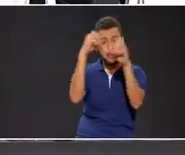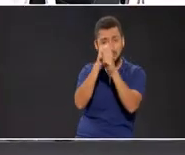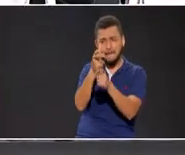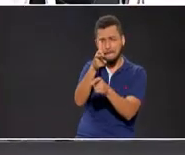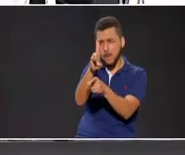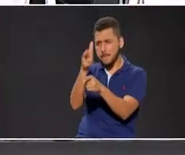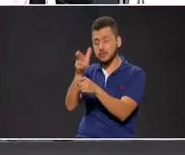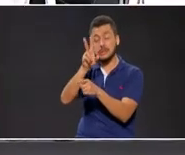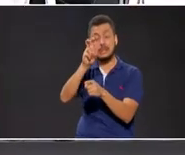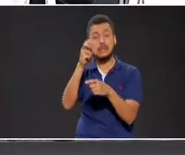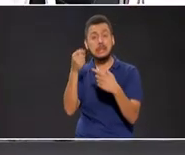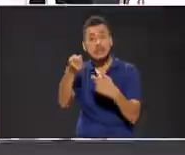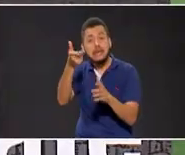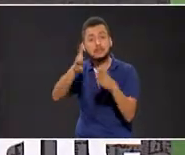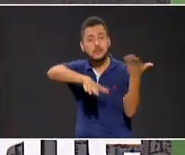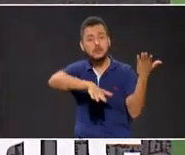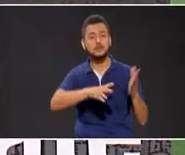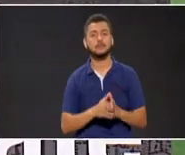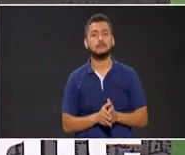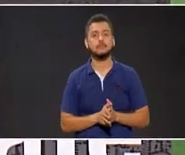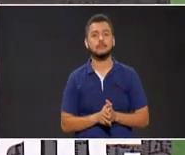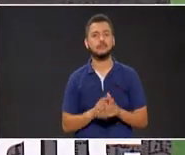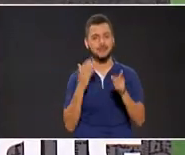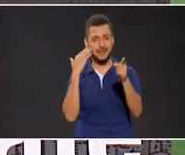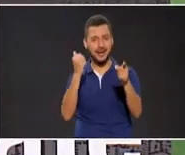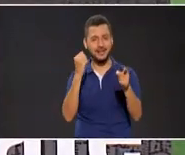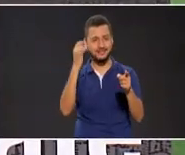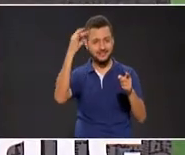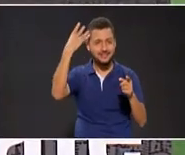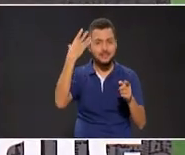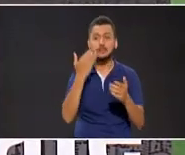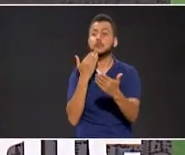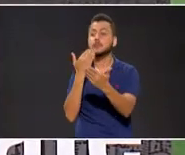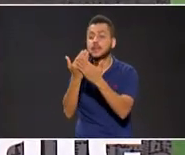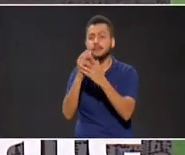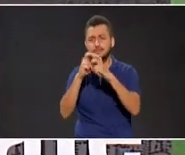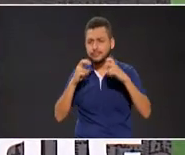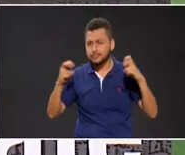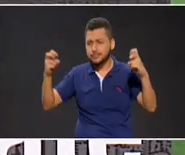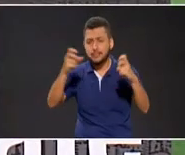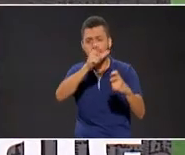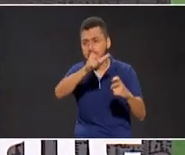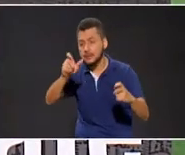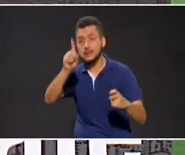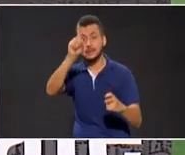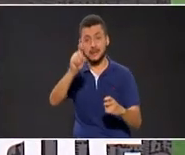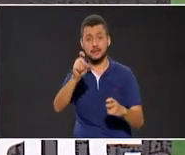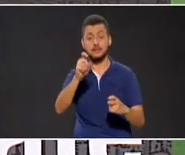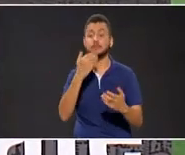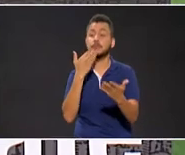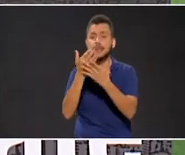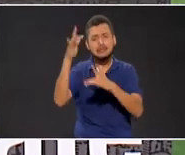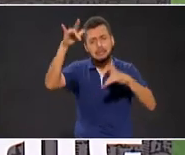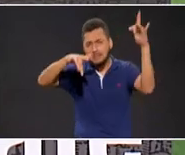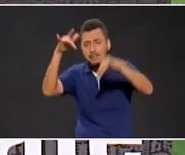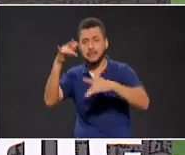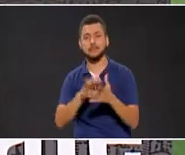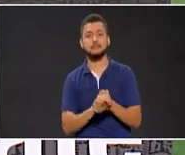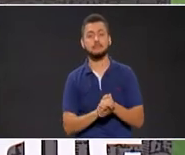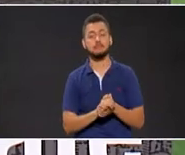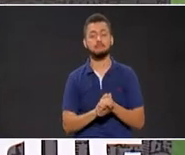atentado señores cantidad son muchísimas gracias a los seis por haber estado con nosotros por cumplir estas citas sabemos que como todos